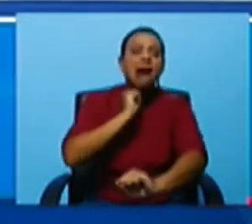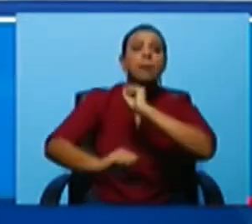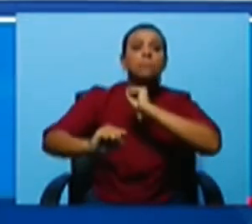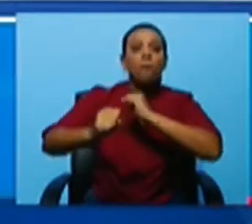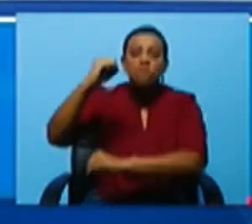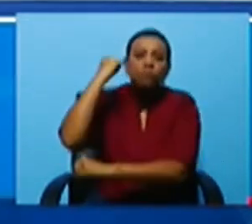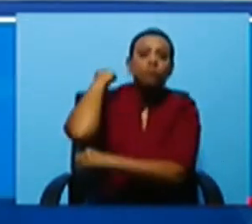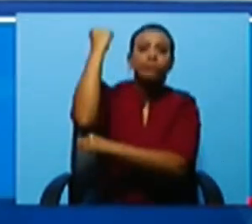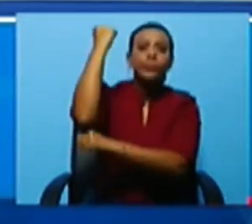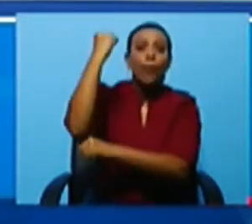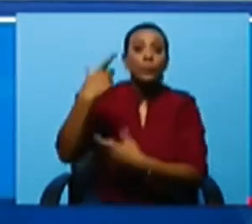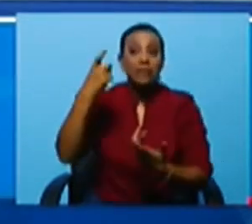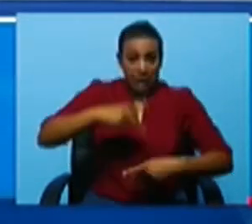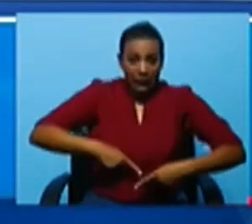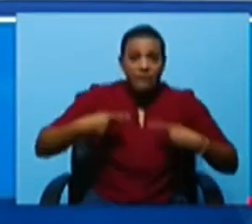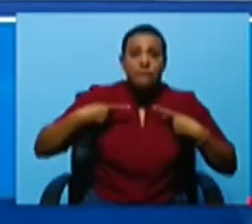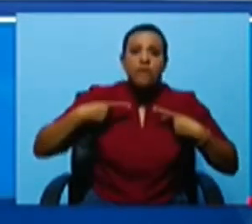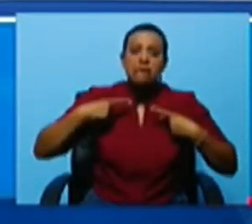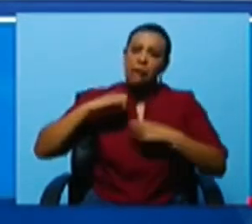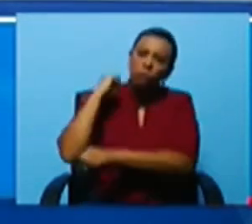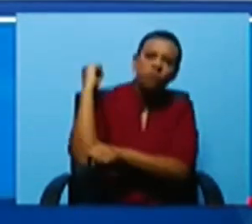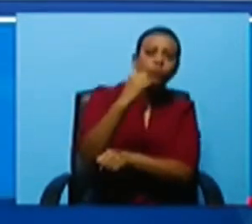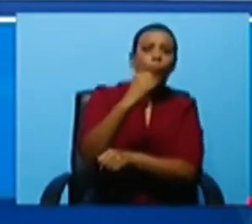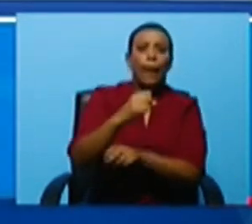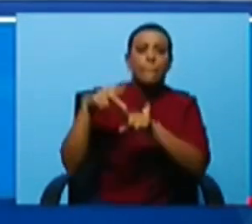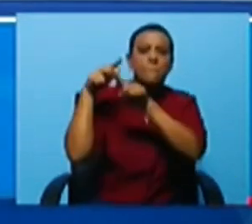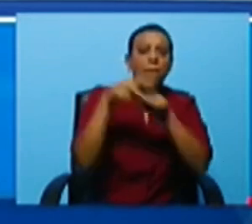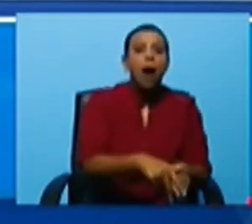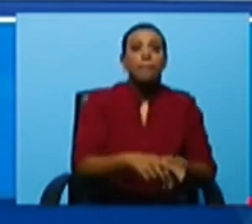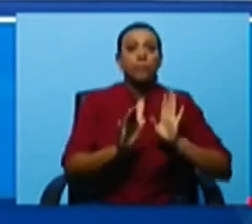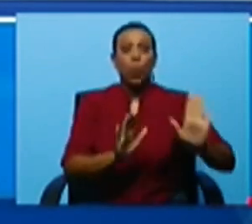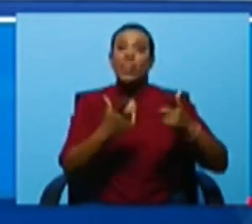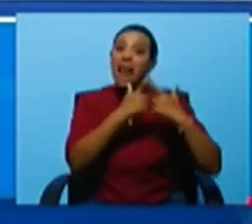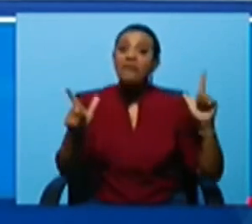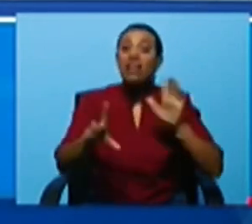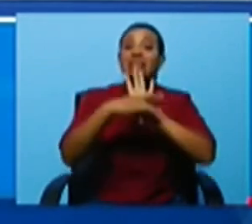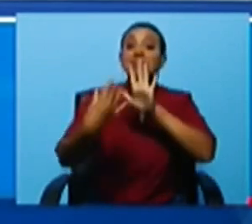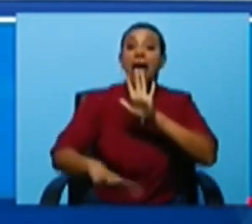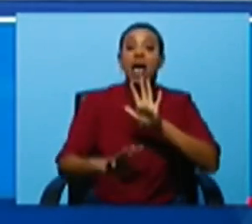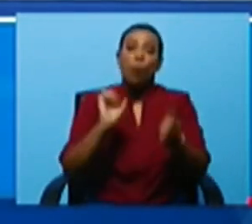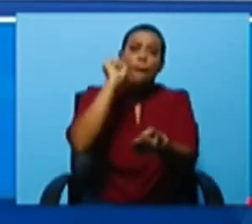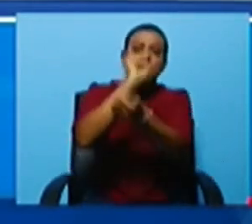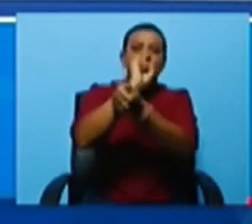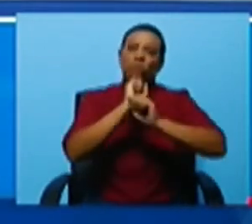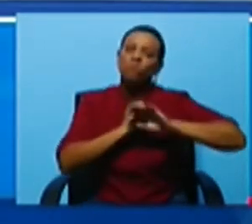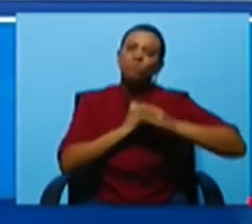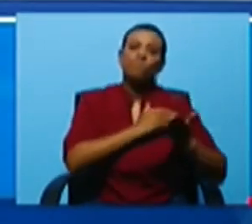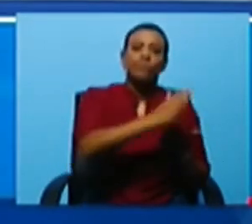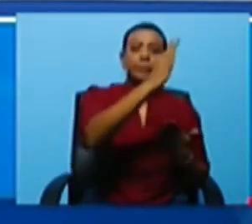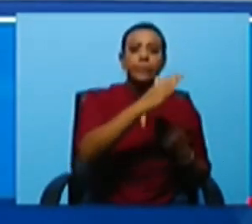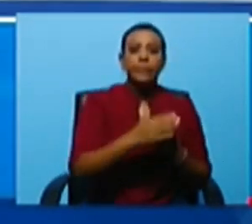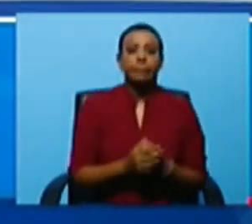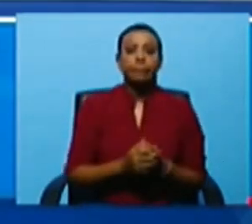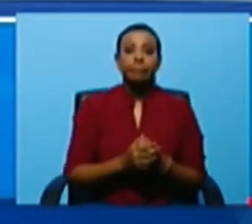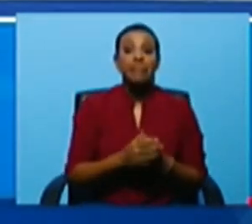resistencia, de la vida sobre la muerte, de la libertad sobre el esclavismo,